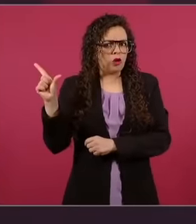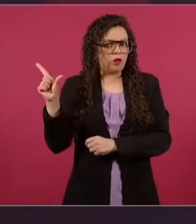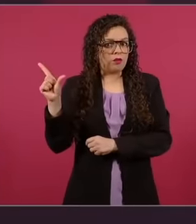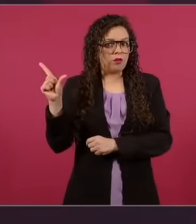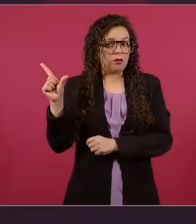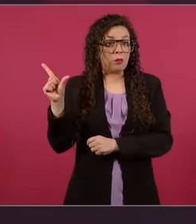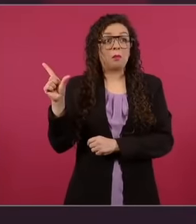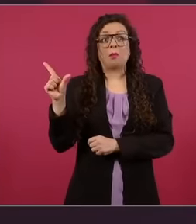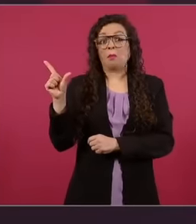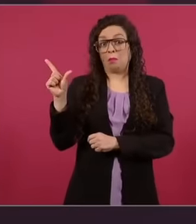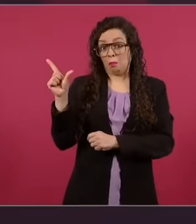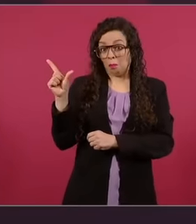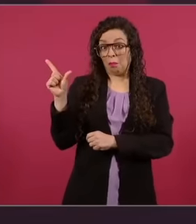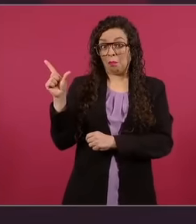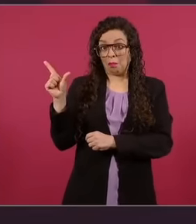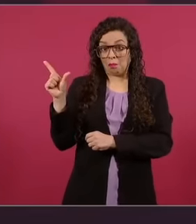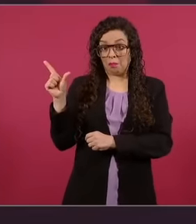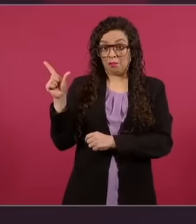Periodistas